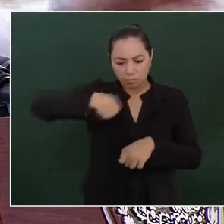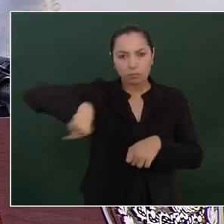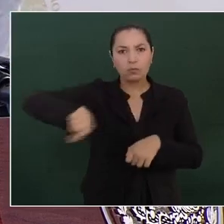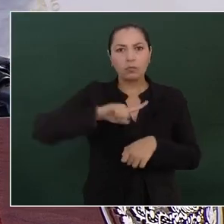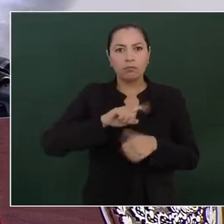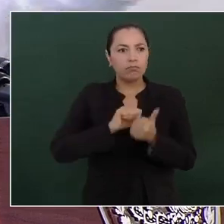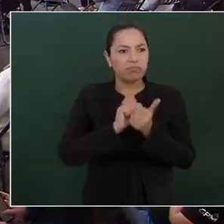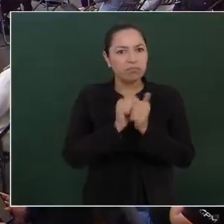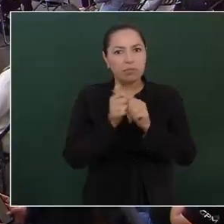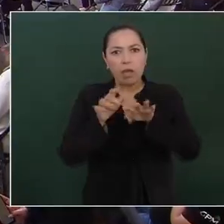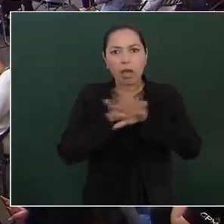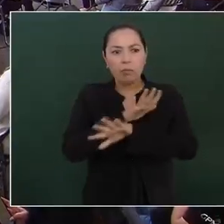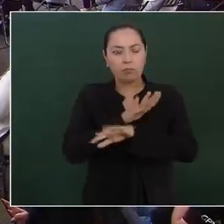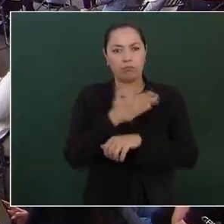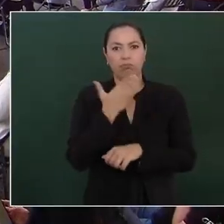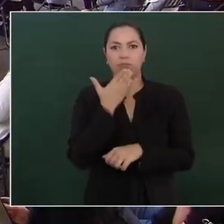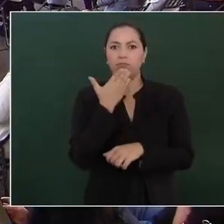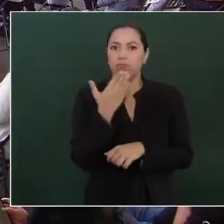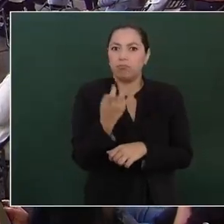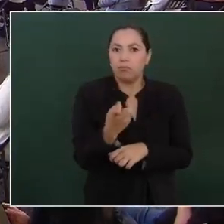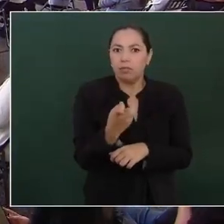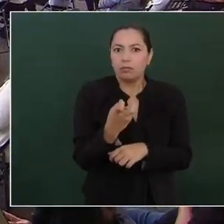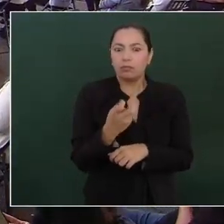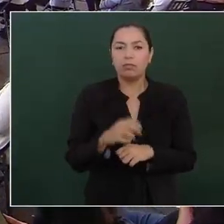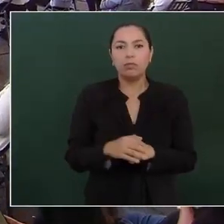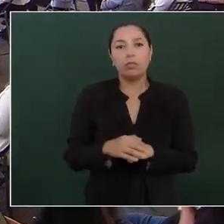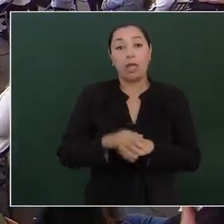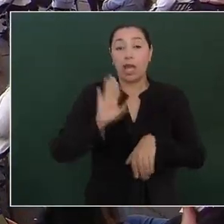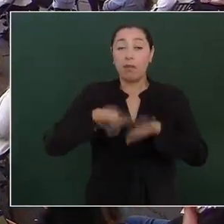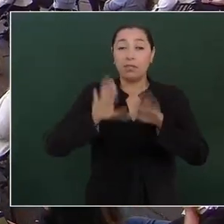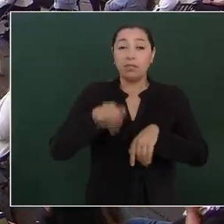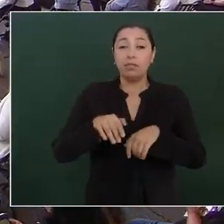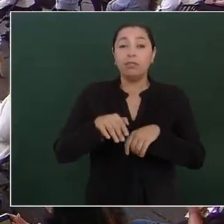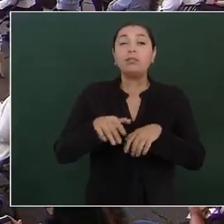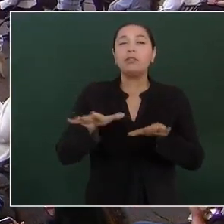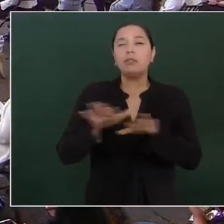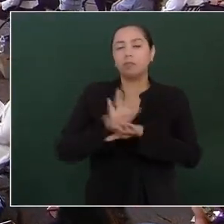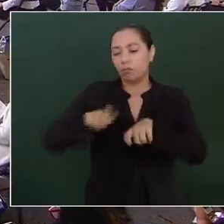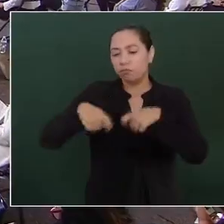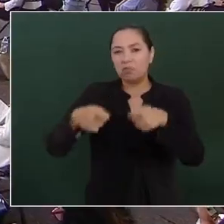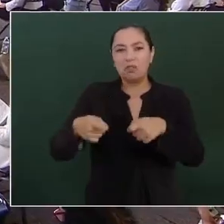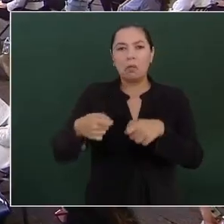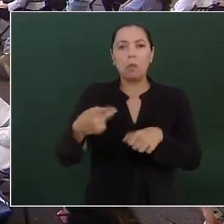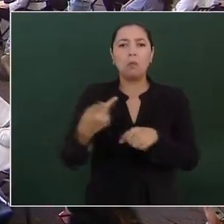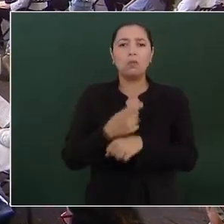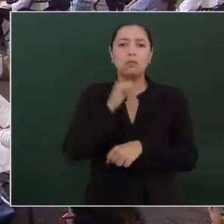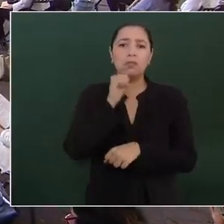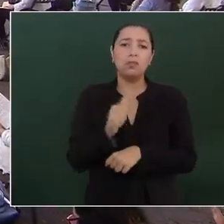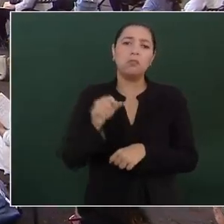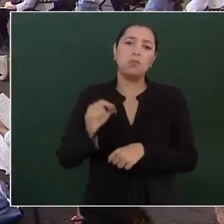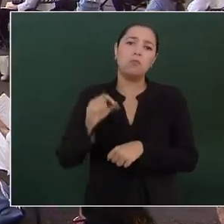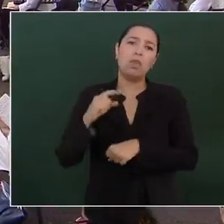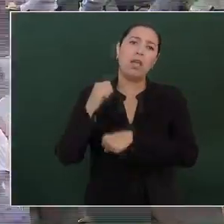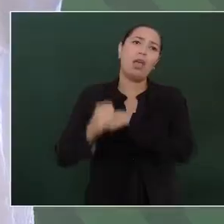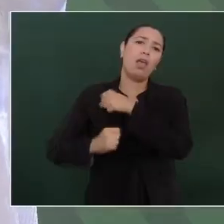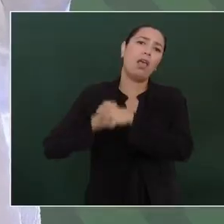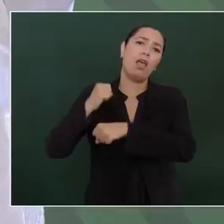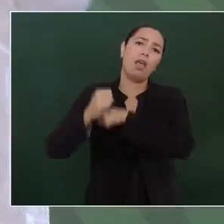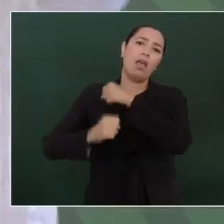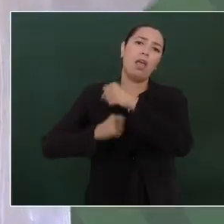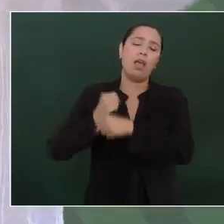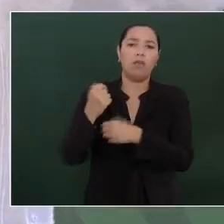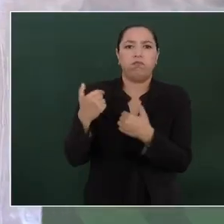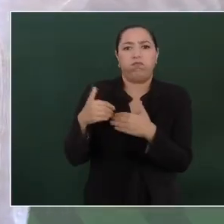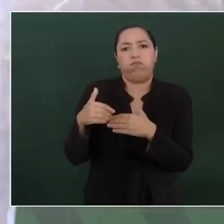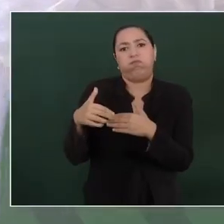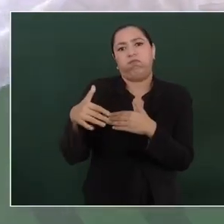Hay veces que no pasa nada, imagínense, hasta siglos en